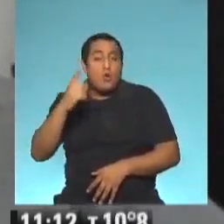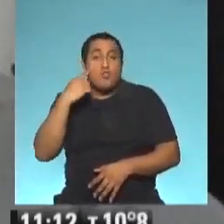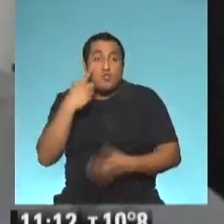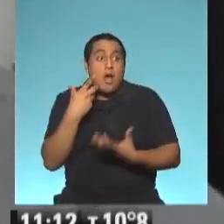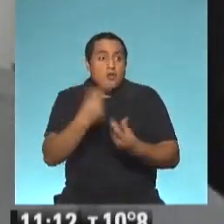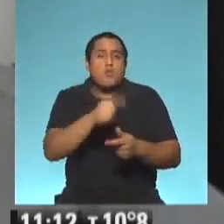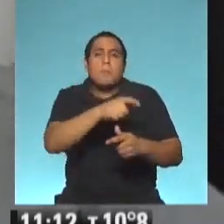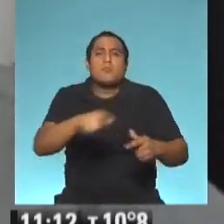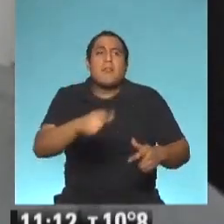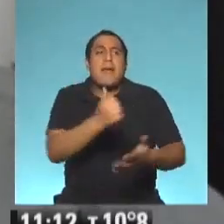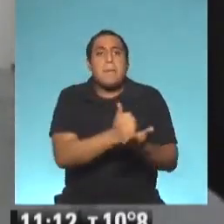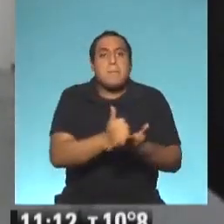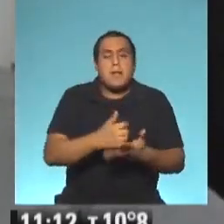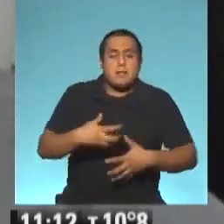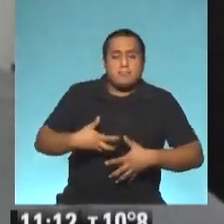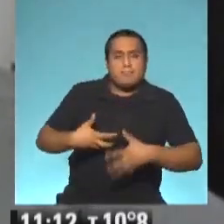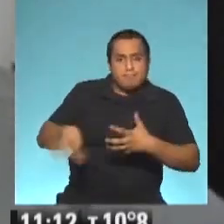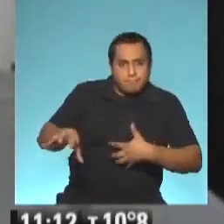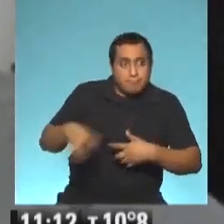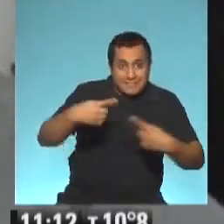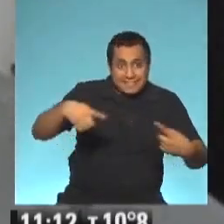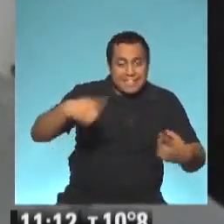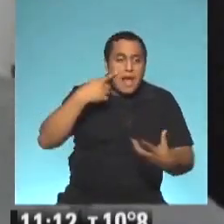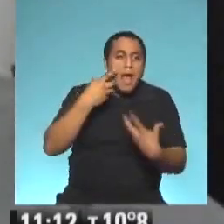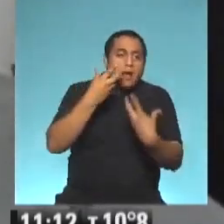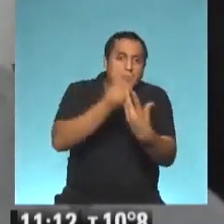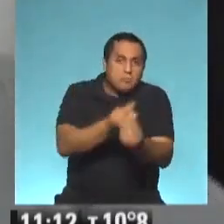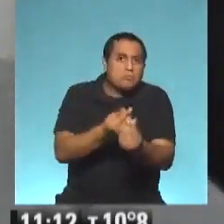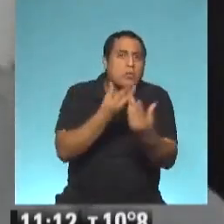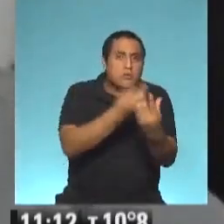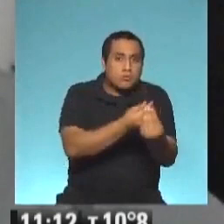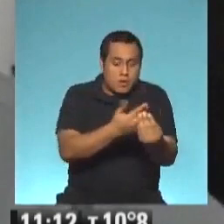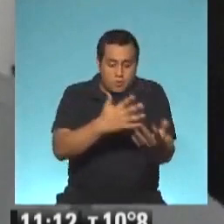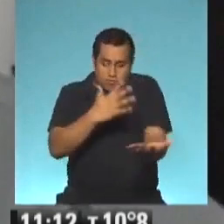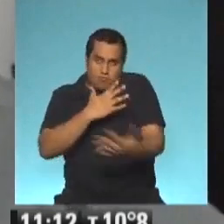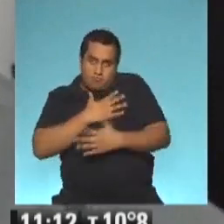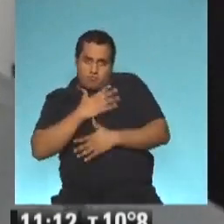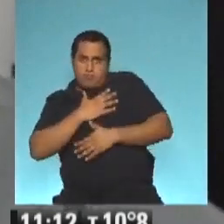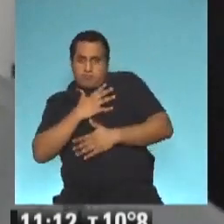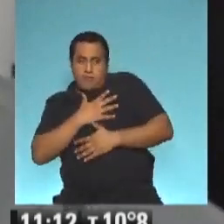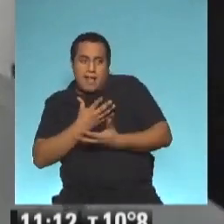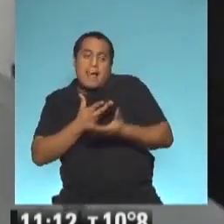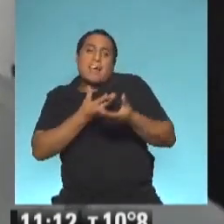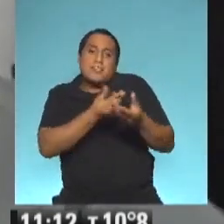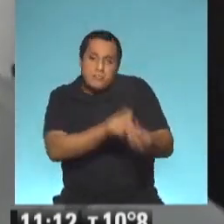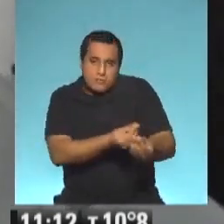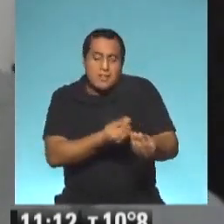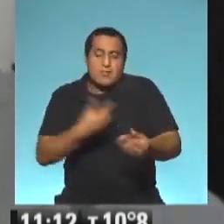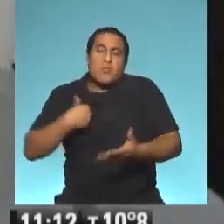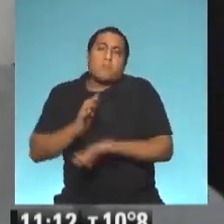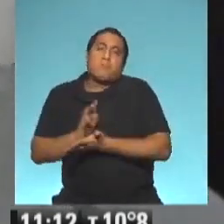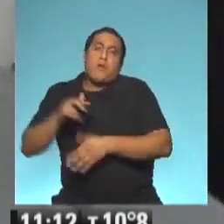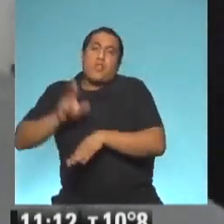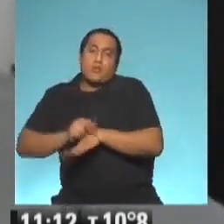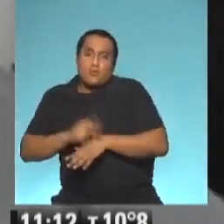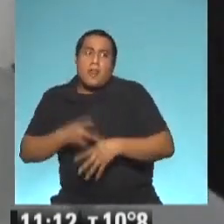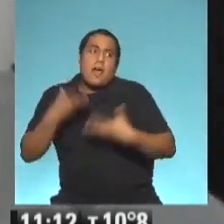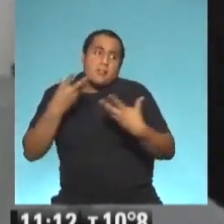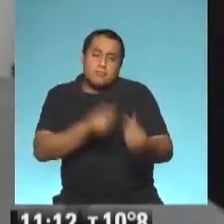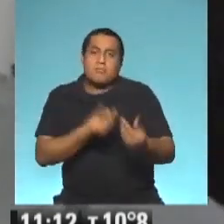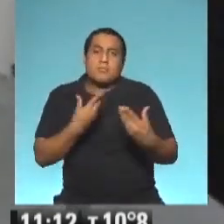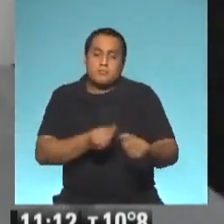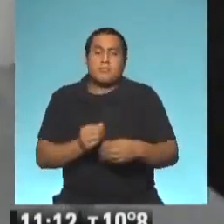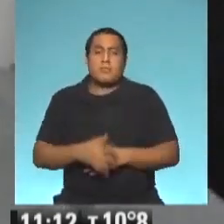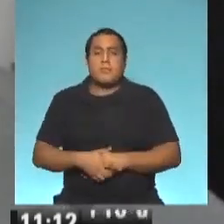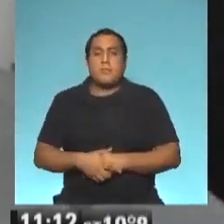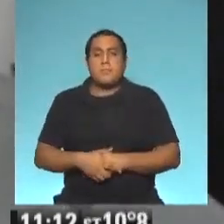trasplante y tratar de ayudarlos desde mi lado, desde el otro lado de esta condición.